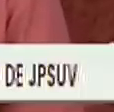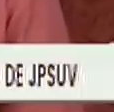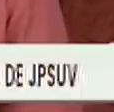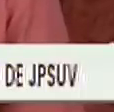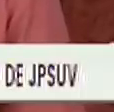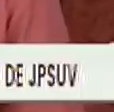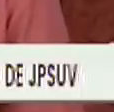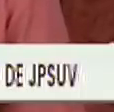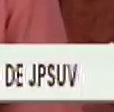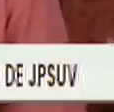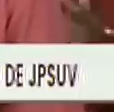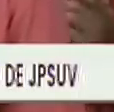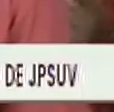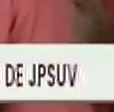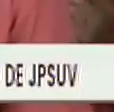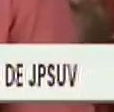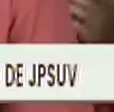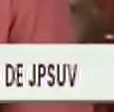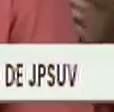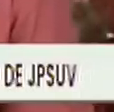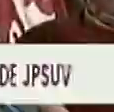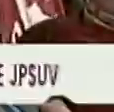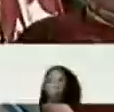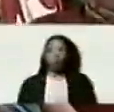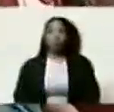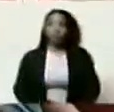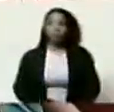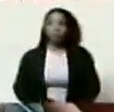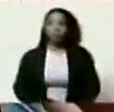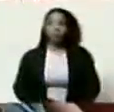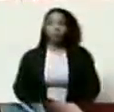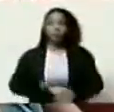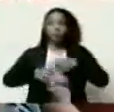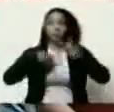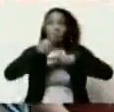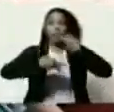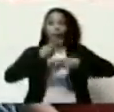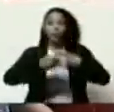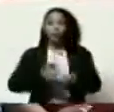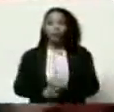una extraordinaria jornada política,